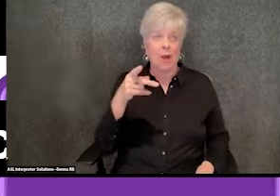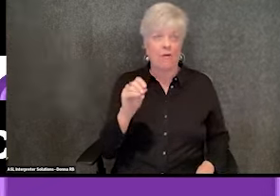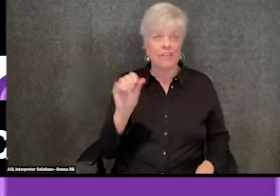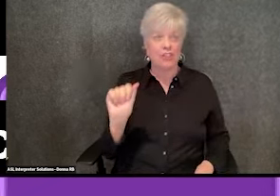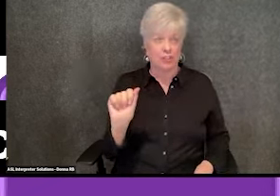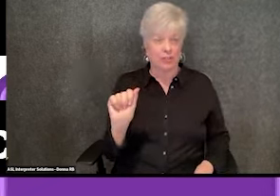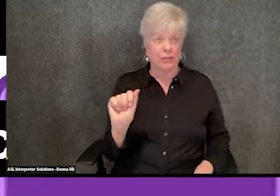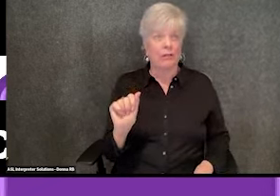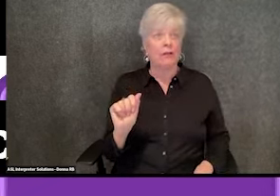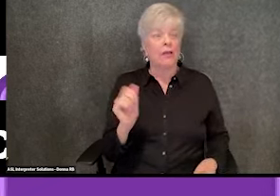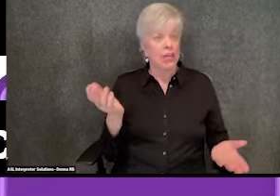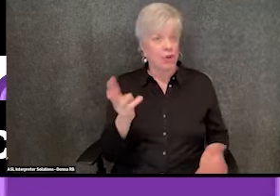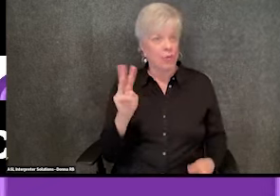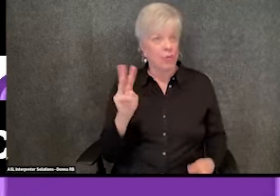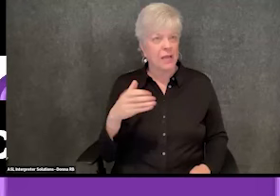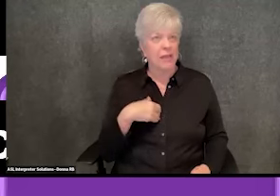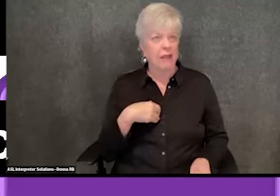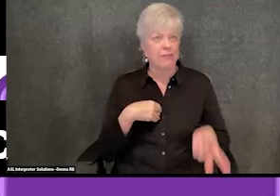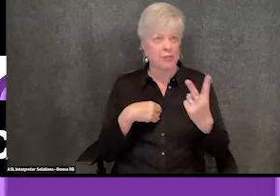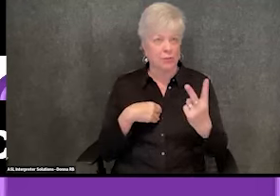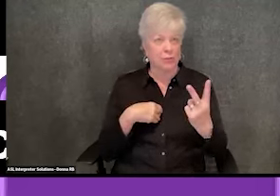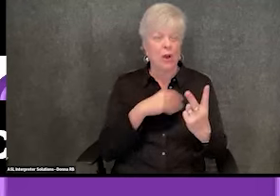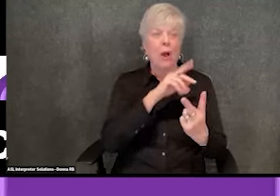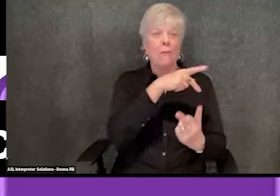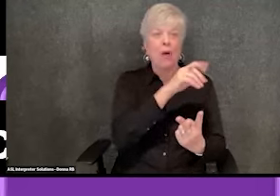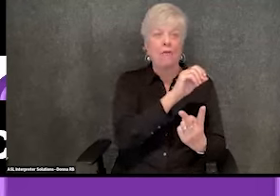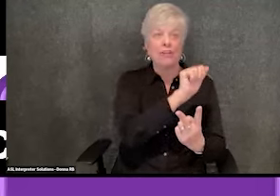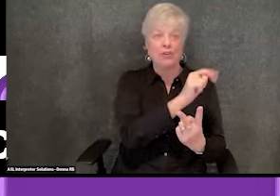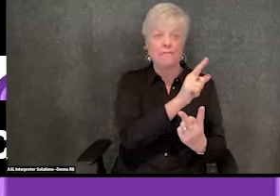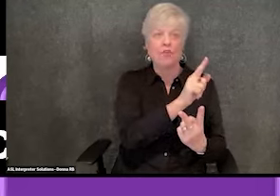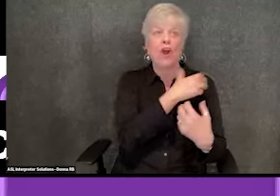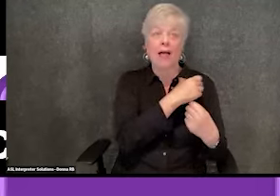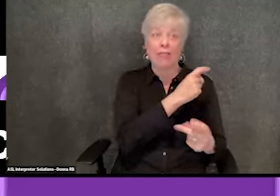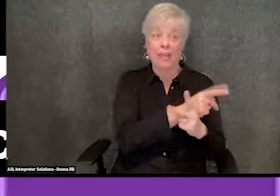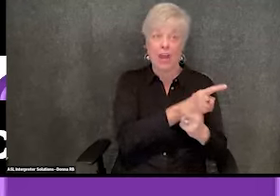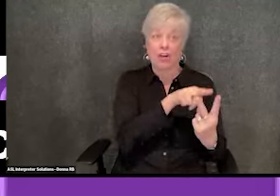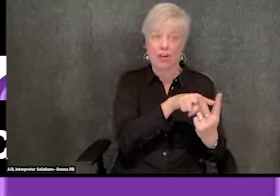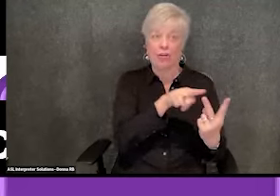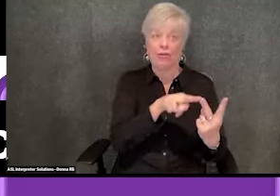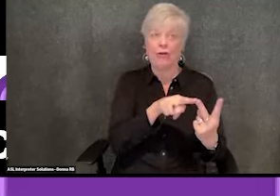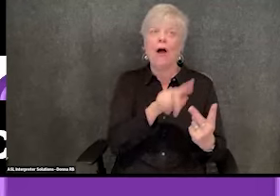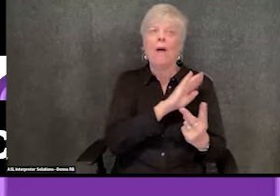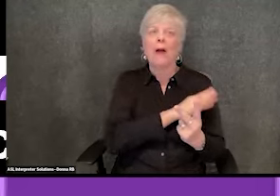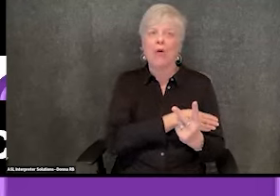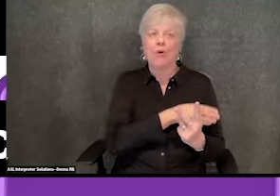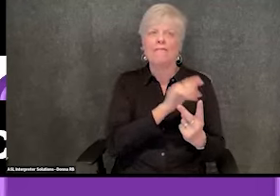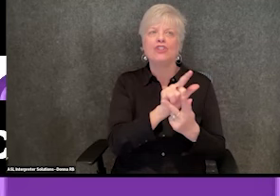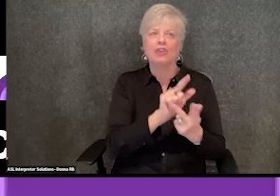lo que aparece en rojo, el poder jurídico, un poder, hay un poder